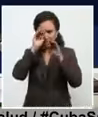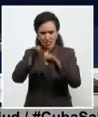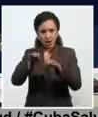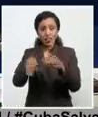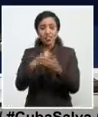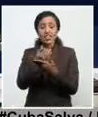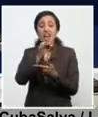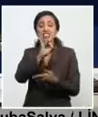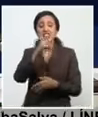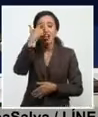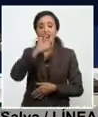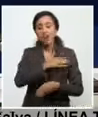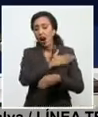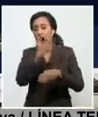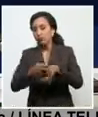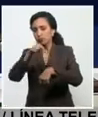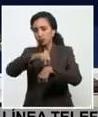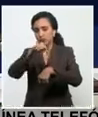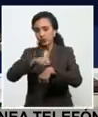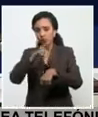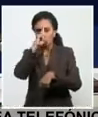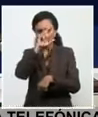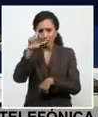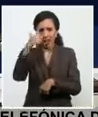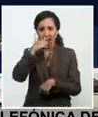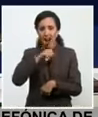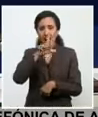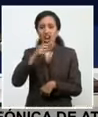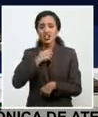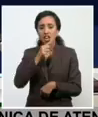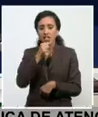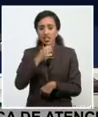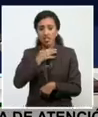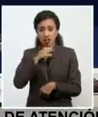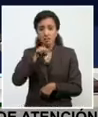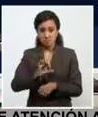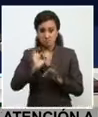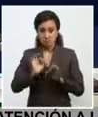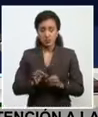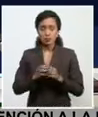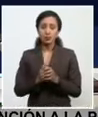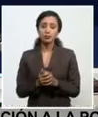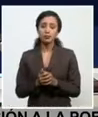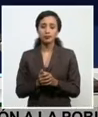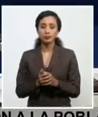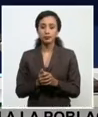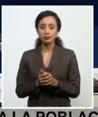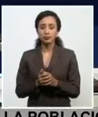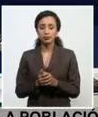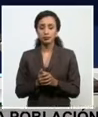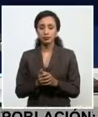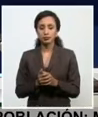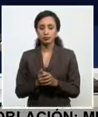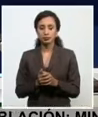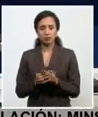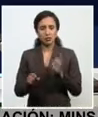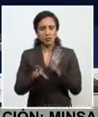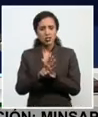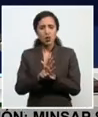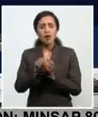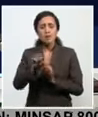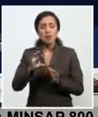abril en el Hospital Salvador Allende de esta ciudad y comenzó con un